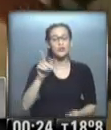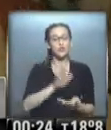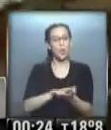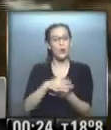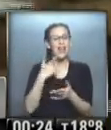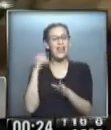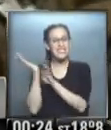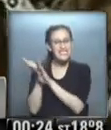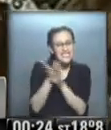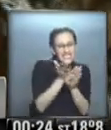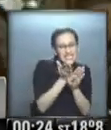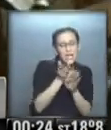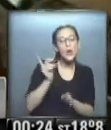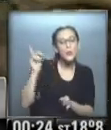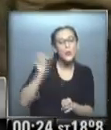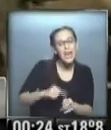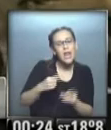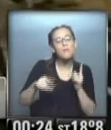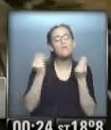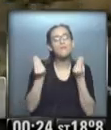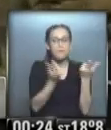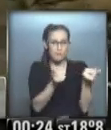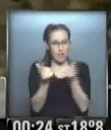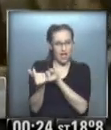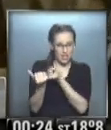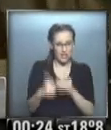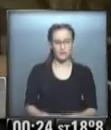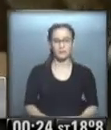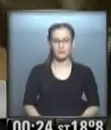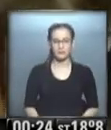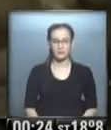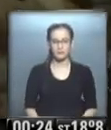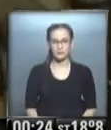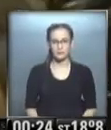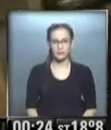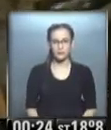está motivada por razones económicas y estratégicas.